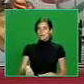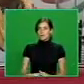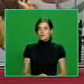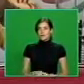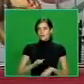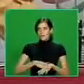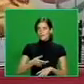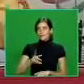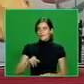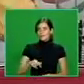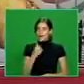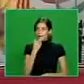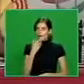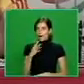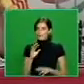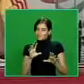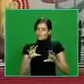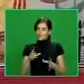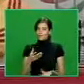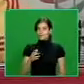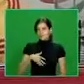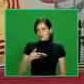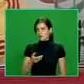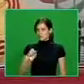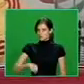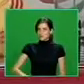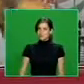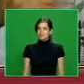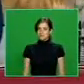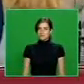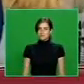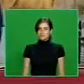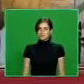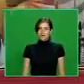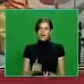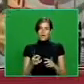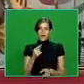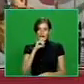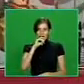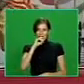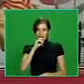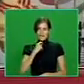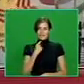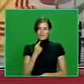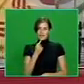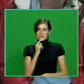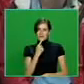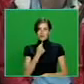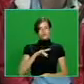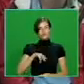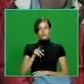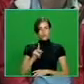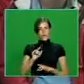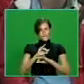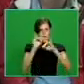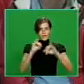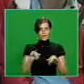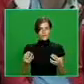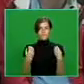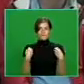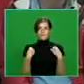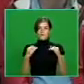también uno tiene humor Pues allá los amargados nosotros no estamos muy felices de vivir la vida que